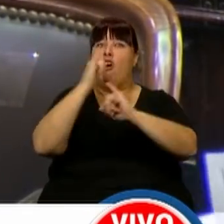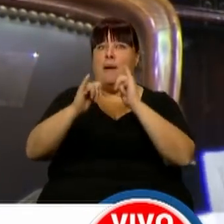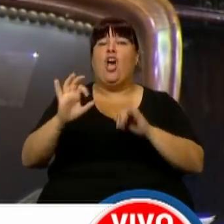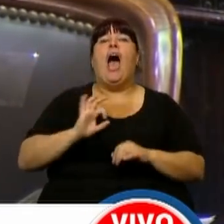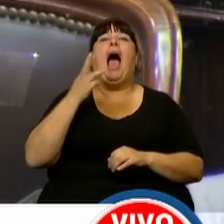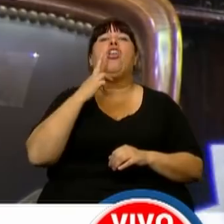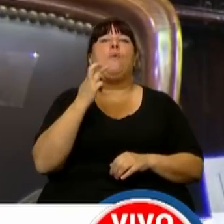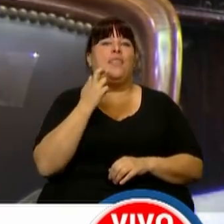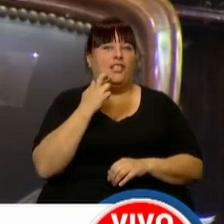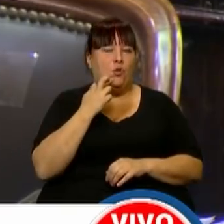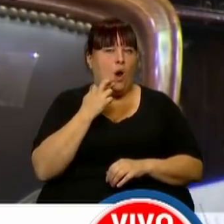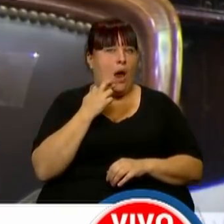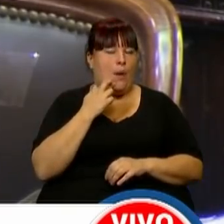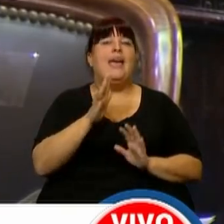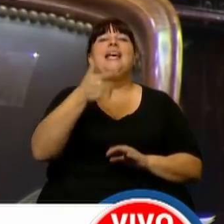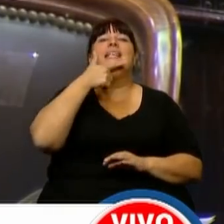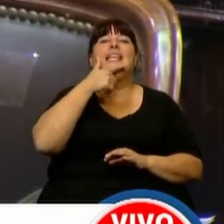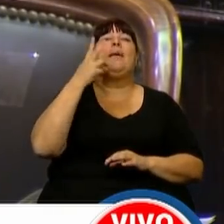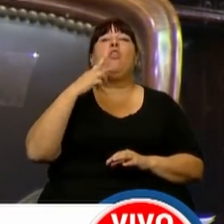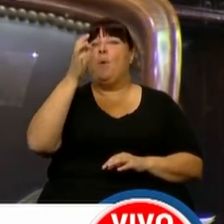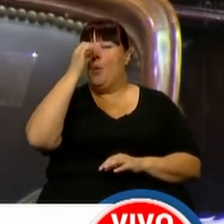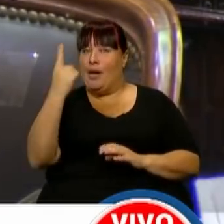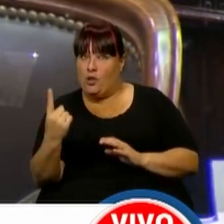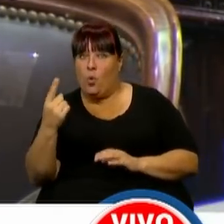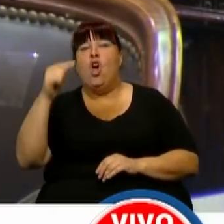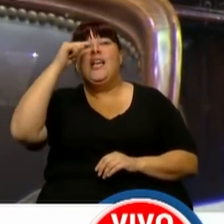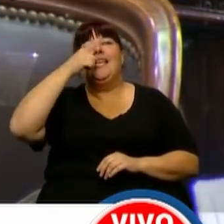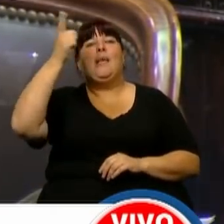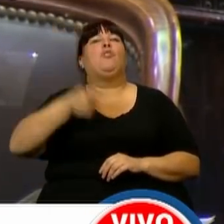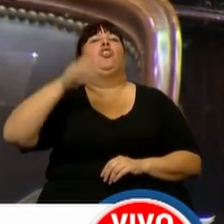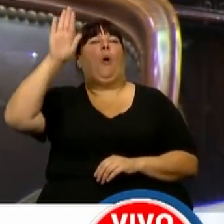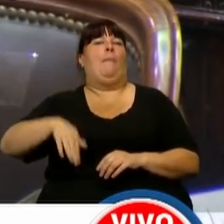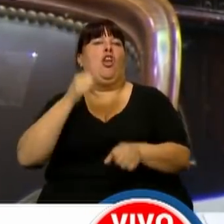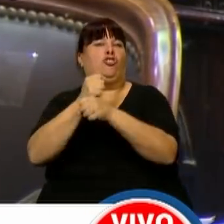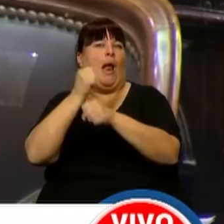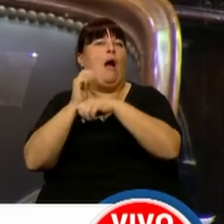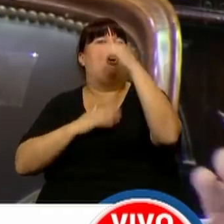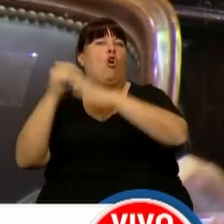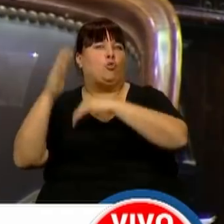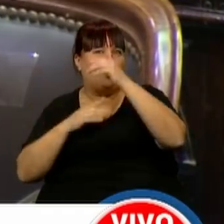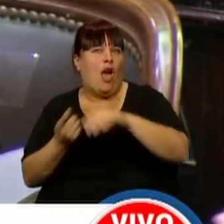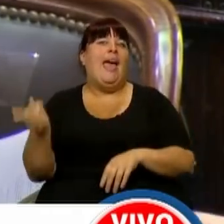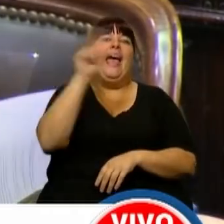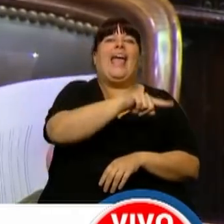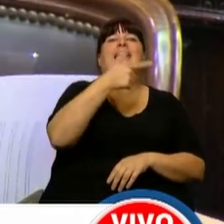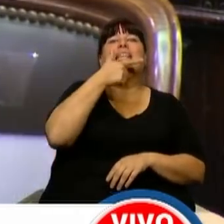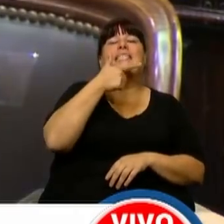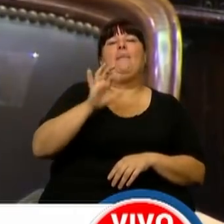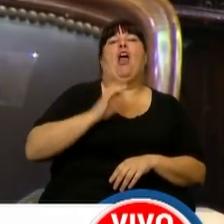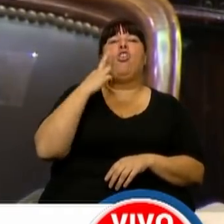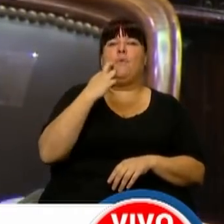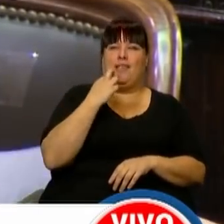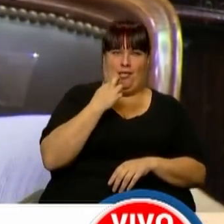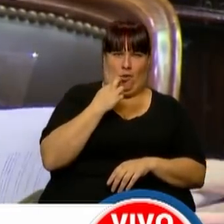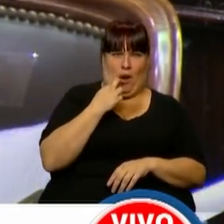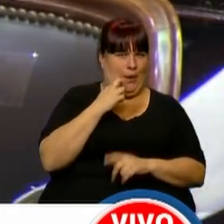año 2019. O sea, en septiembre de 2021 hay 7% menos de empleo en la construcción que en septiembre del 2019.